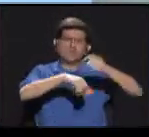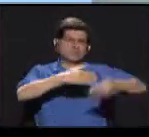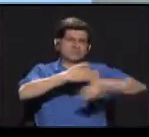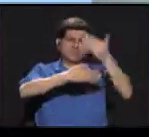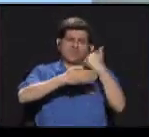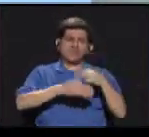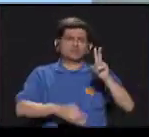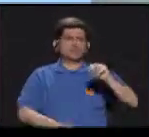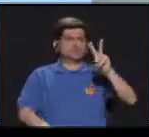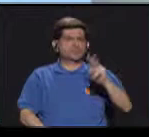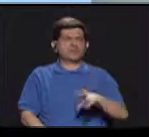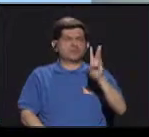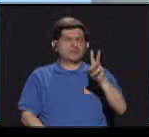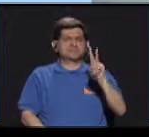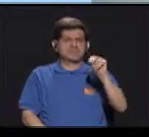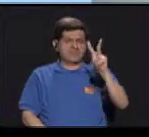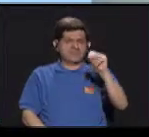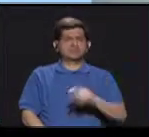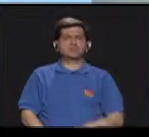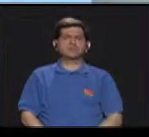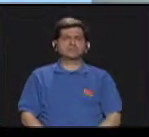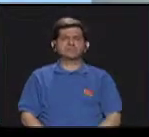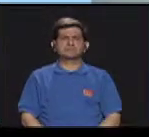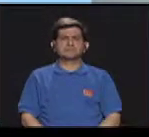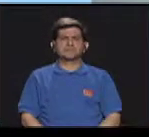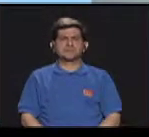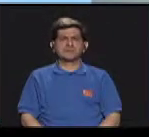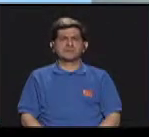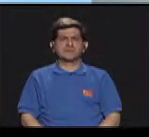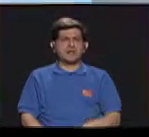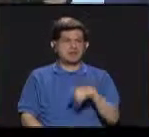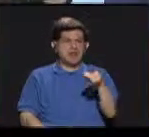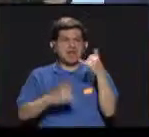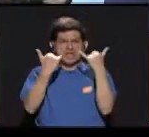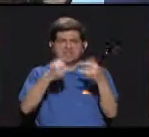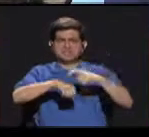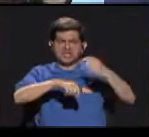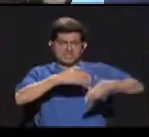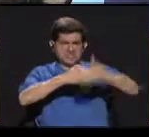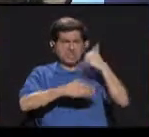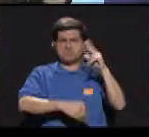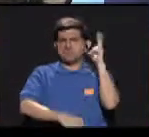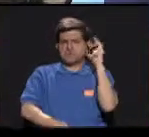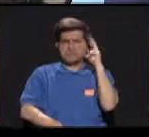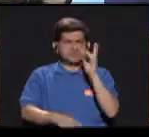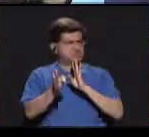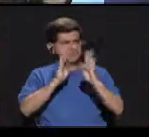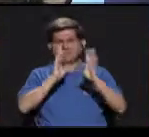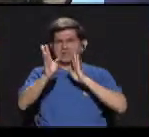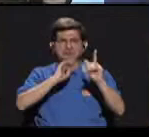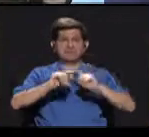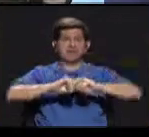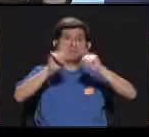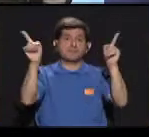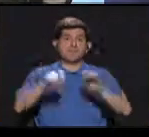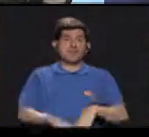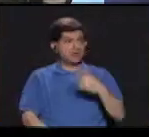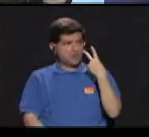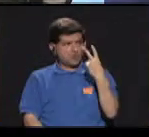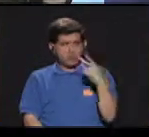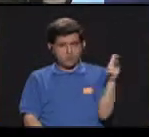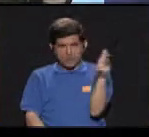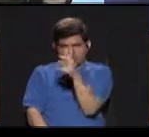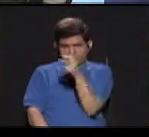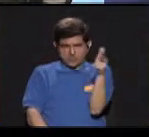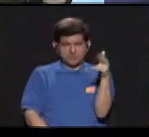poco, en noviembre, el 6 de noviembre. 6 de noviembre. Hacía ya algún tiempo que no escuchábamos hablar de él, pero cuando lo